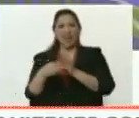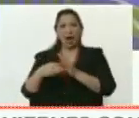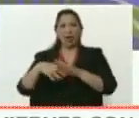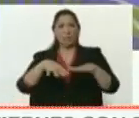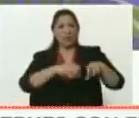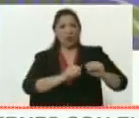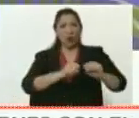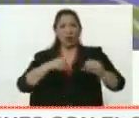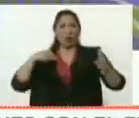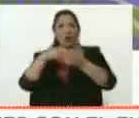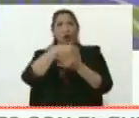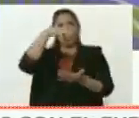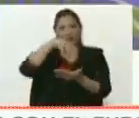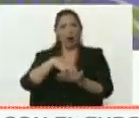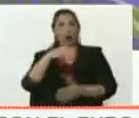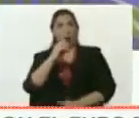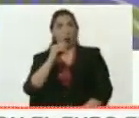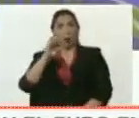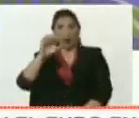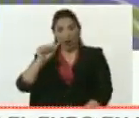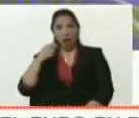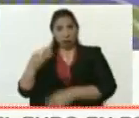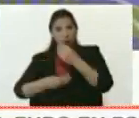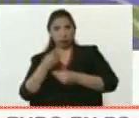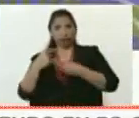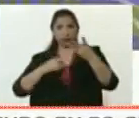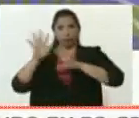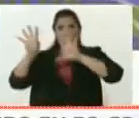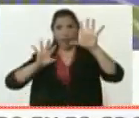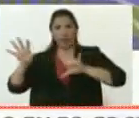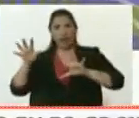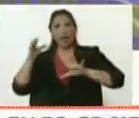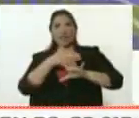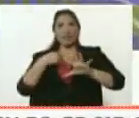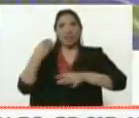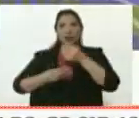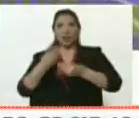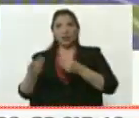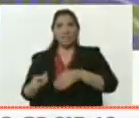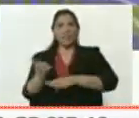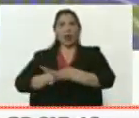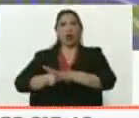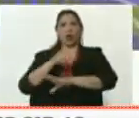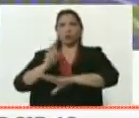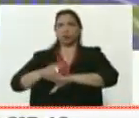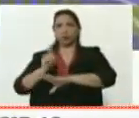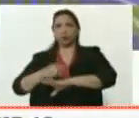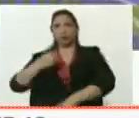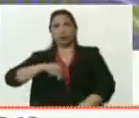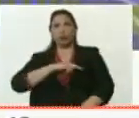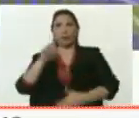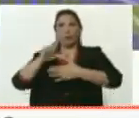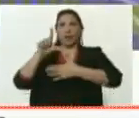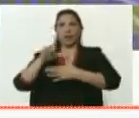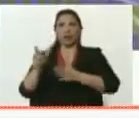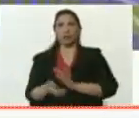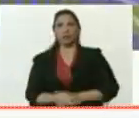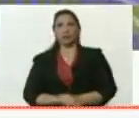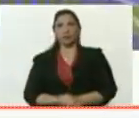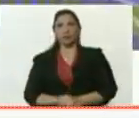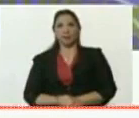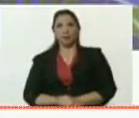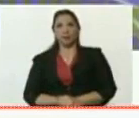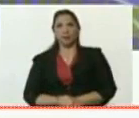Estado. Se atrevieron a volver a los peores momentos de nuestra América